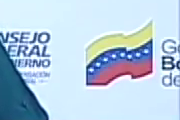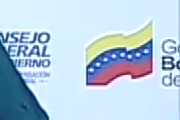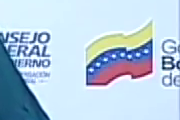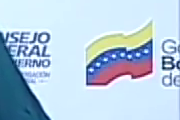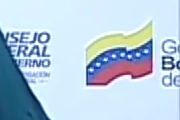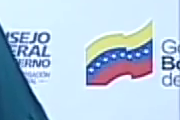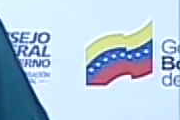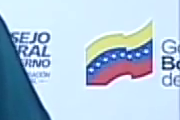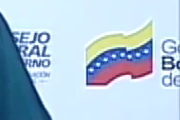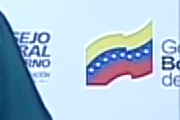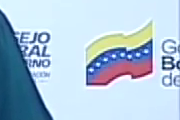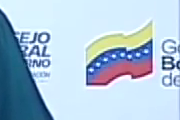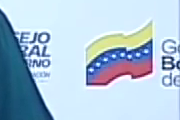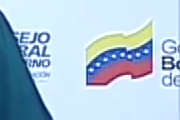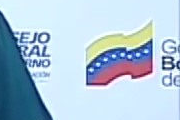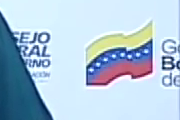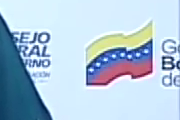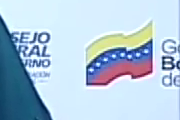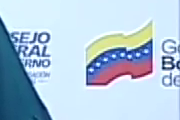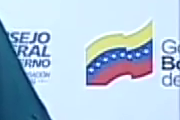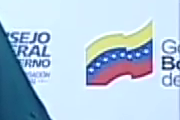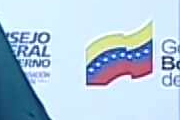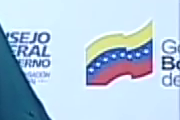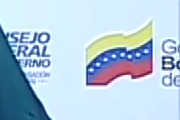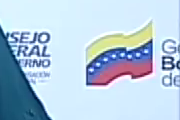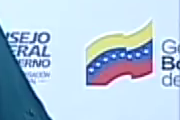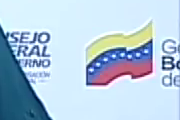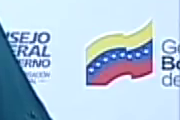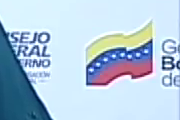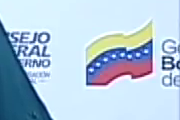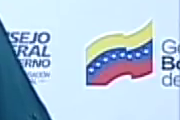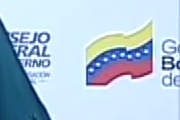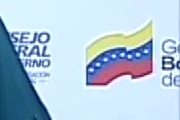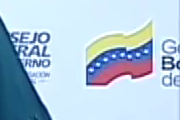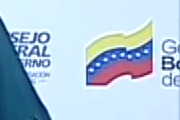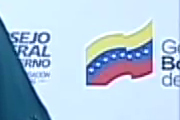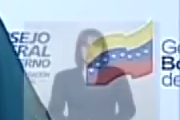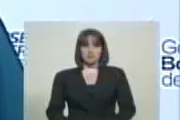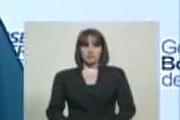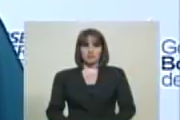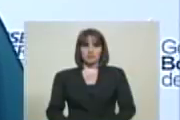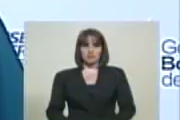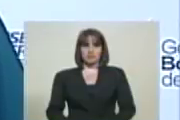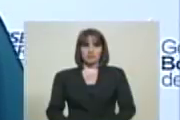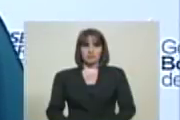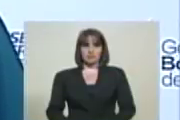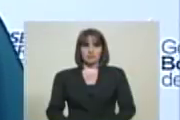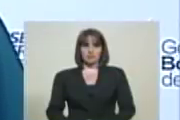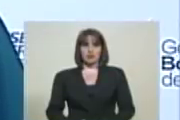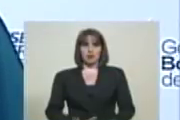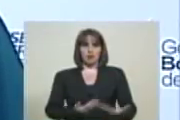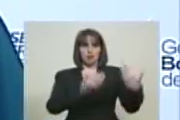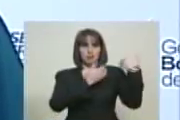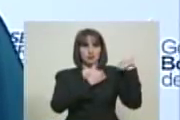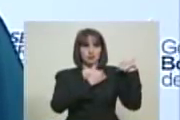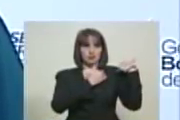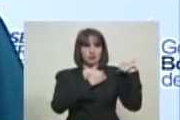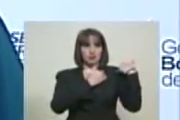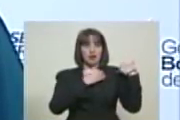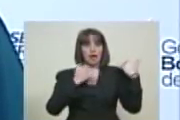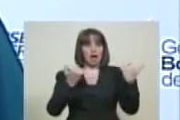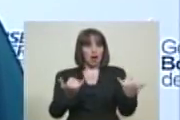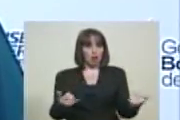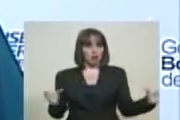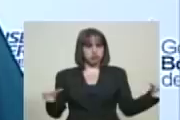gobernadoras y los estados del país que tienen grandes responsabilidades estamos